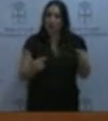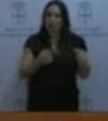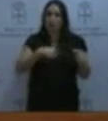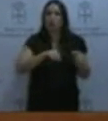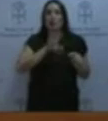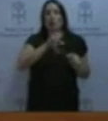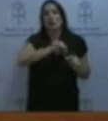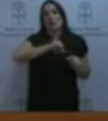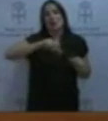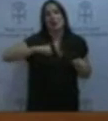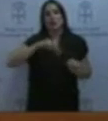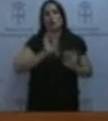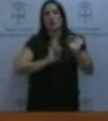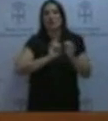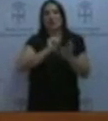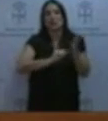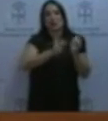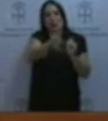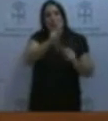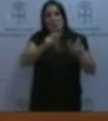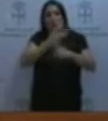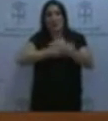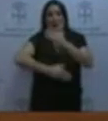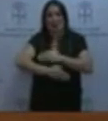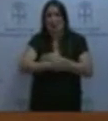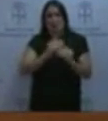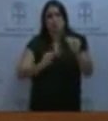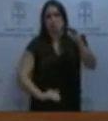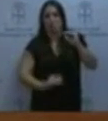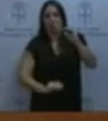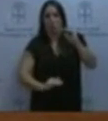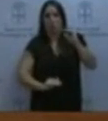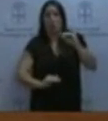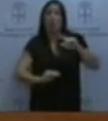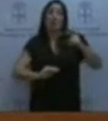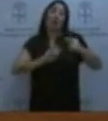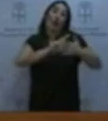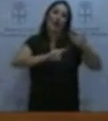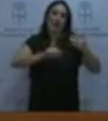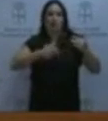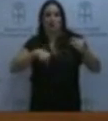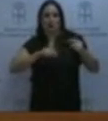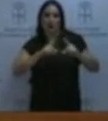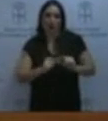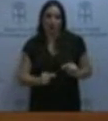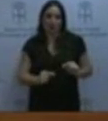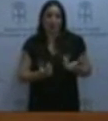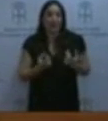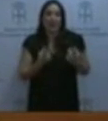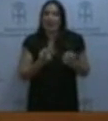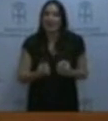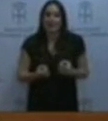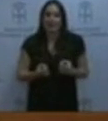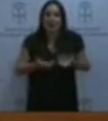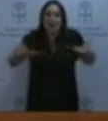comunidades autónomas con menor tasa de contratación de personas con discapacidad, solo por delante de Galicia. Es necesaria, por lo tanto, la